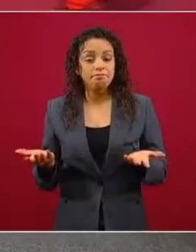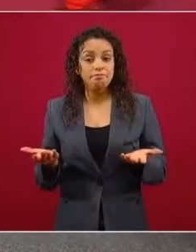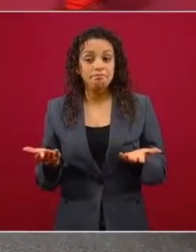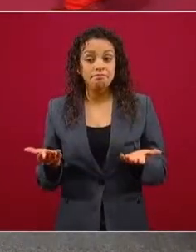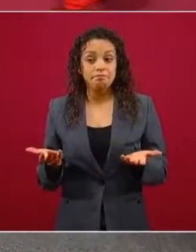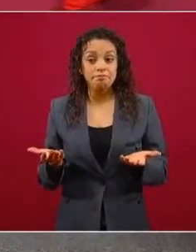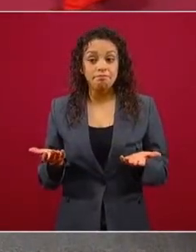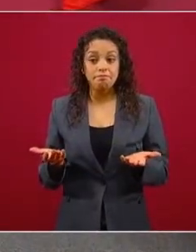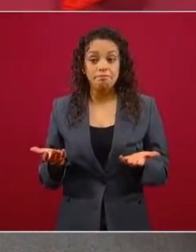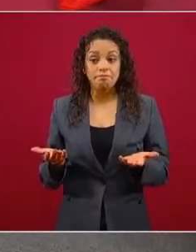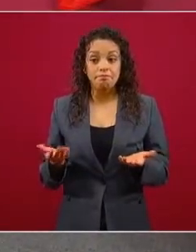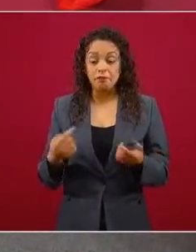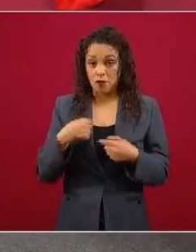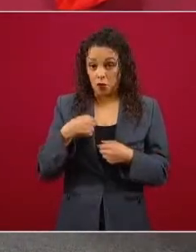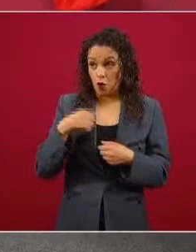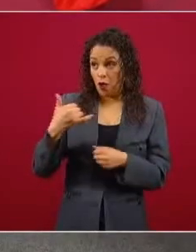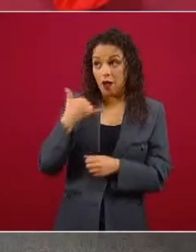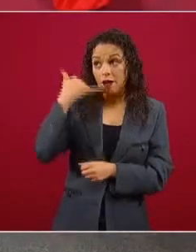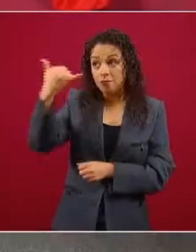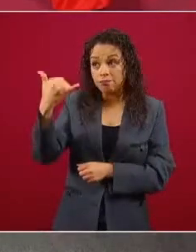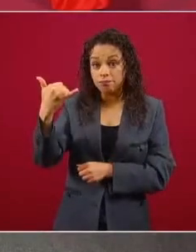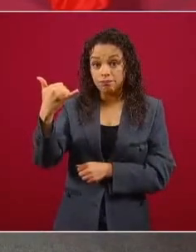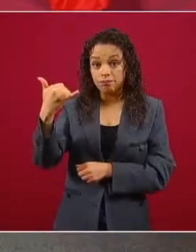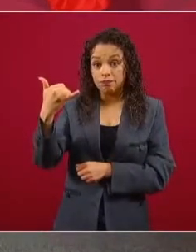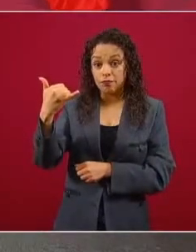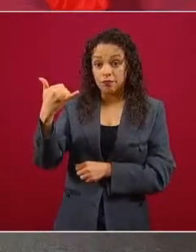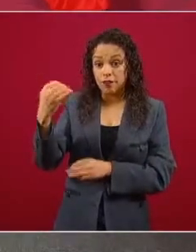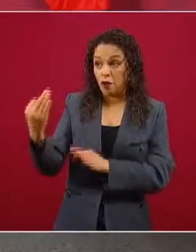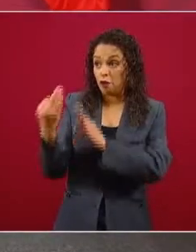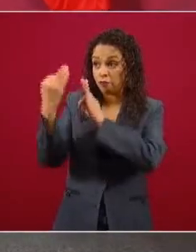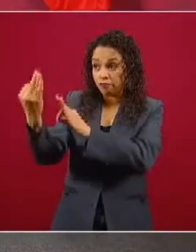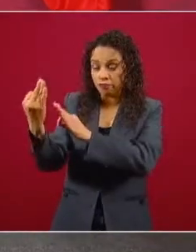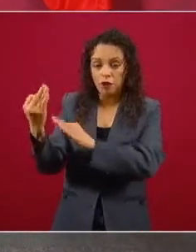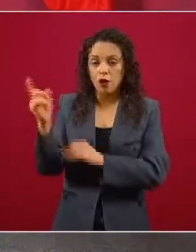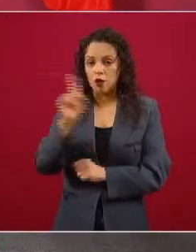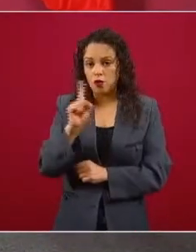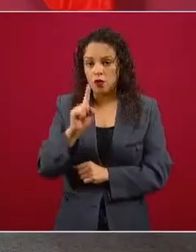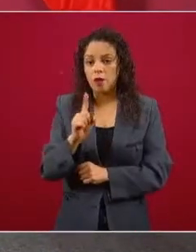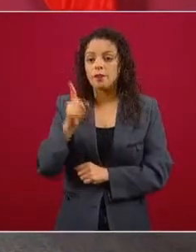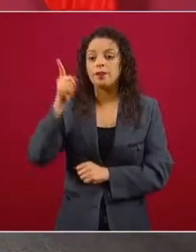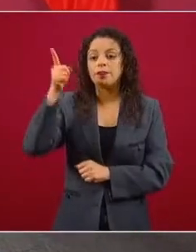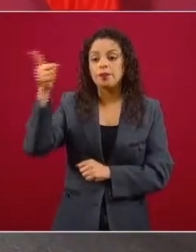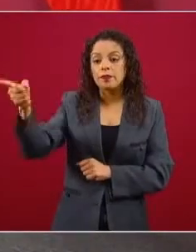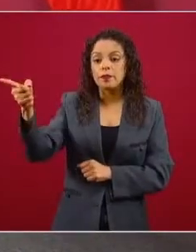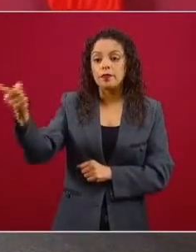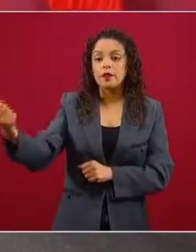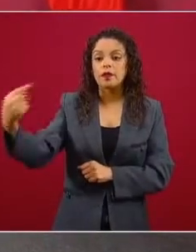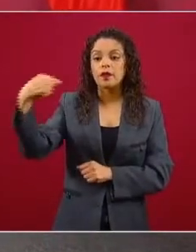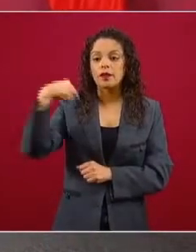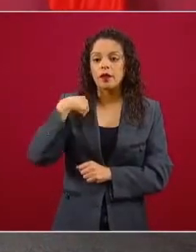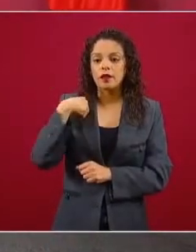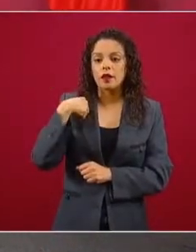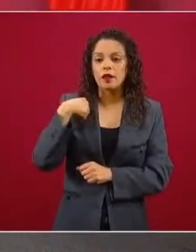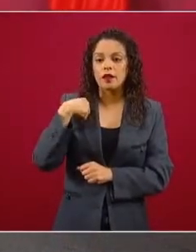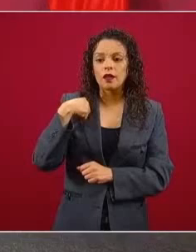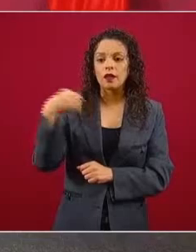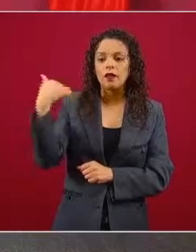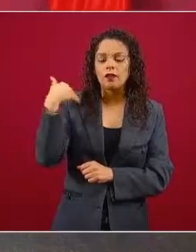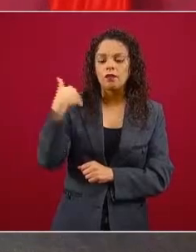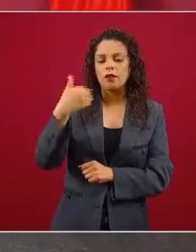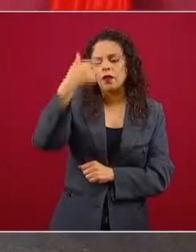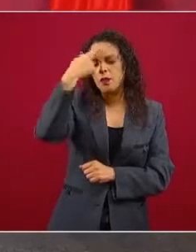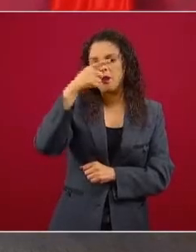yo me comuniqué con él, sino fue porque él me buscó cuando lo de la disminución en la producción de